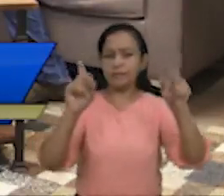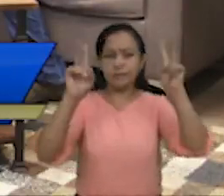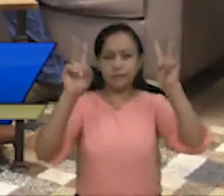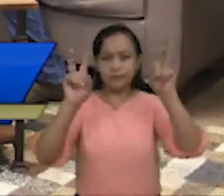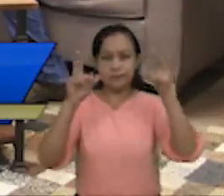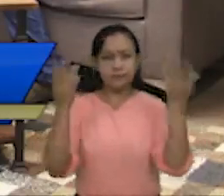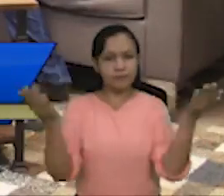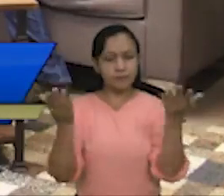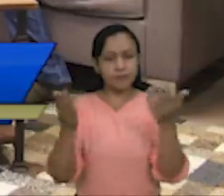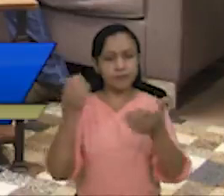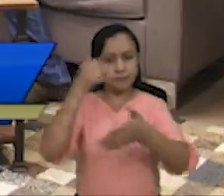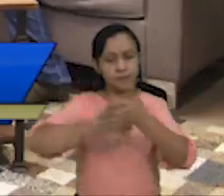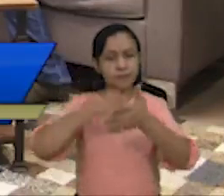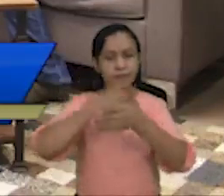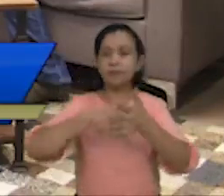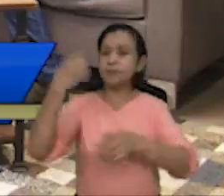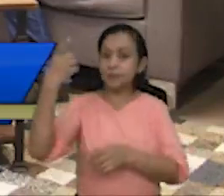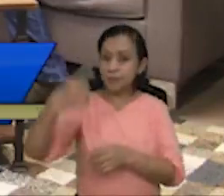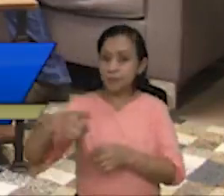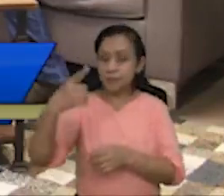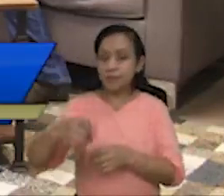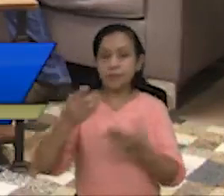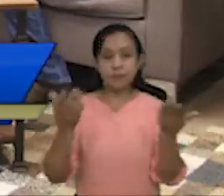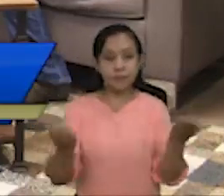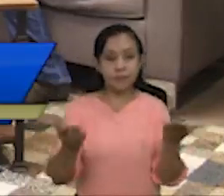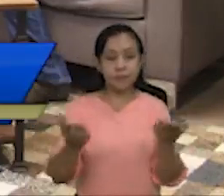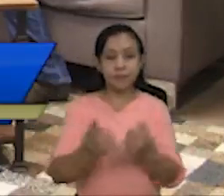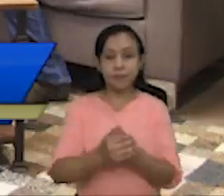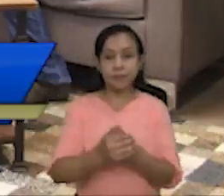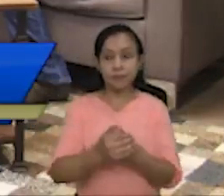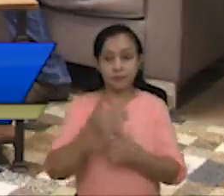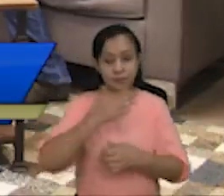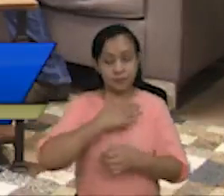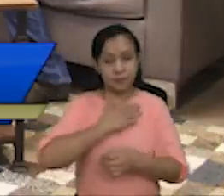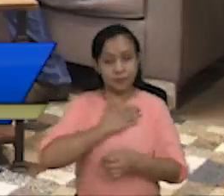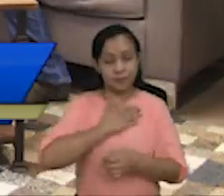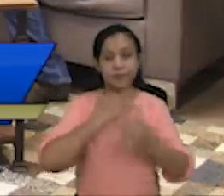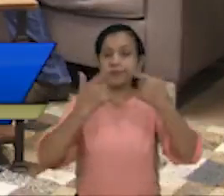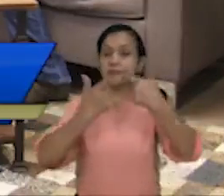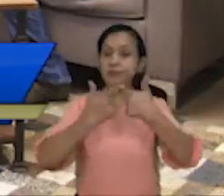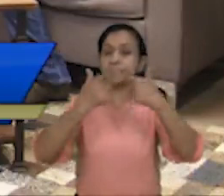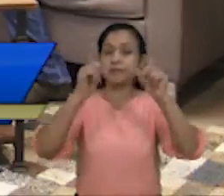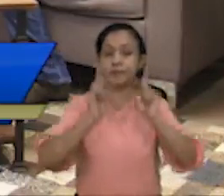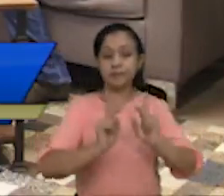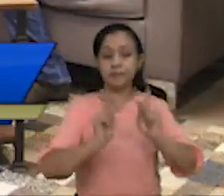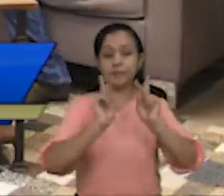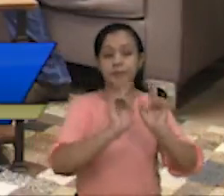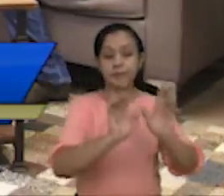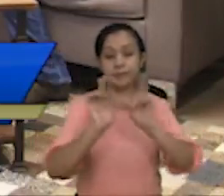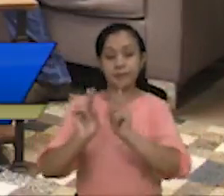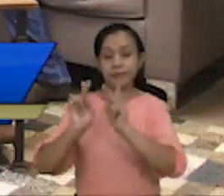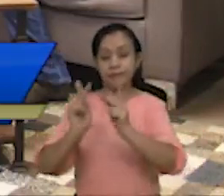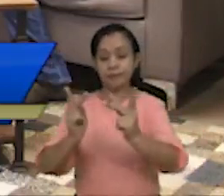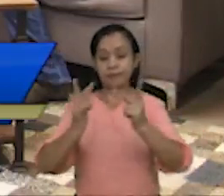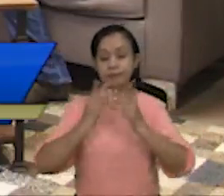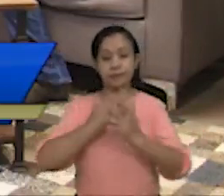en el contexto de la defensa de los derechos principalmente y de mi libertad personal que yo ejerzo